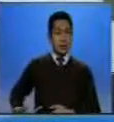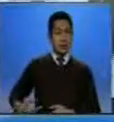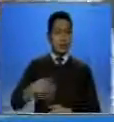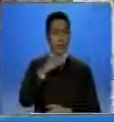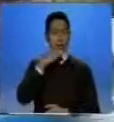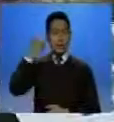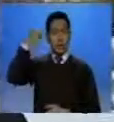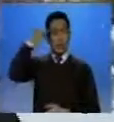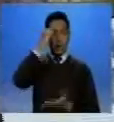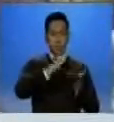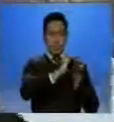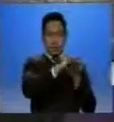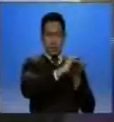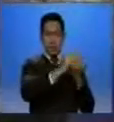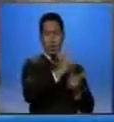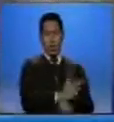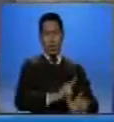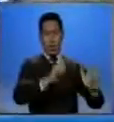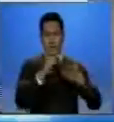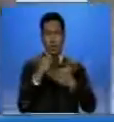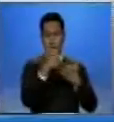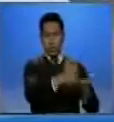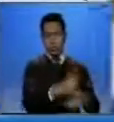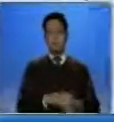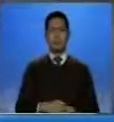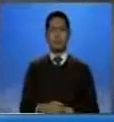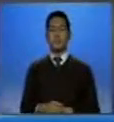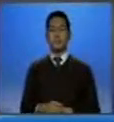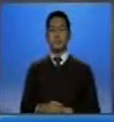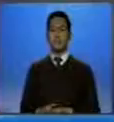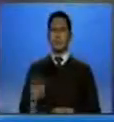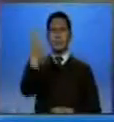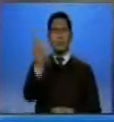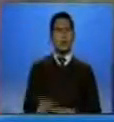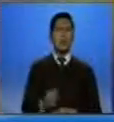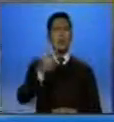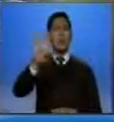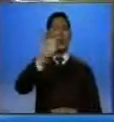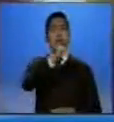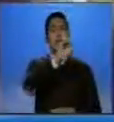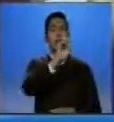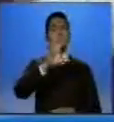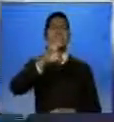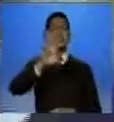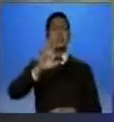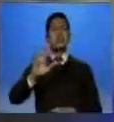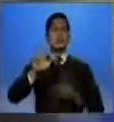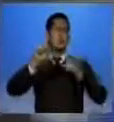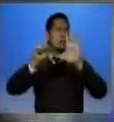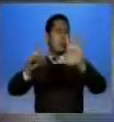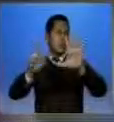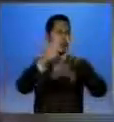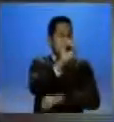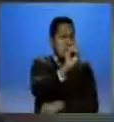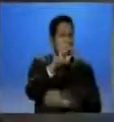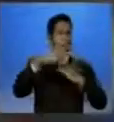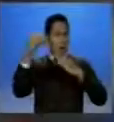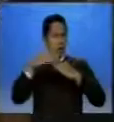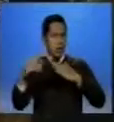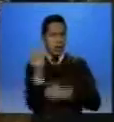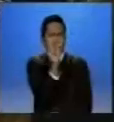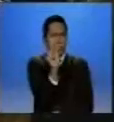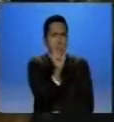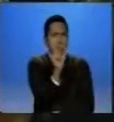Un ciudadano que por 40 galones de gasolina, valor $60, fue condenado a 5 años de